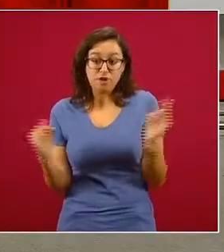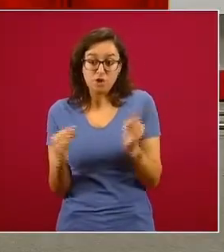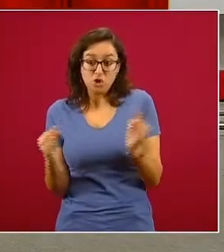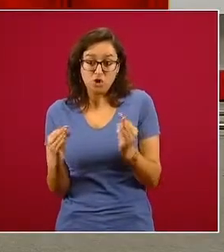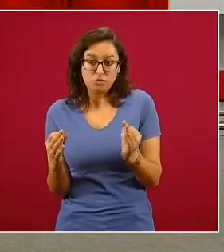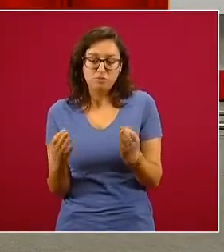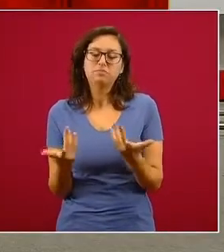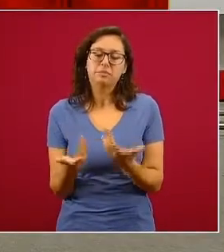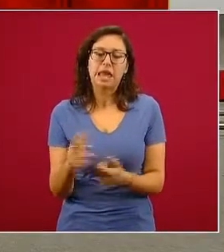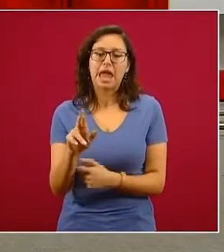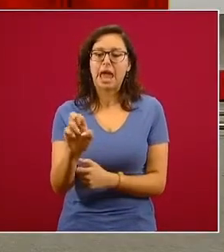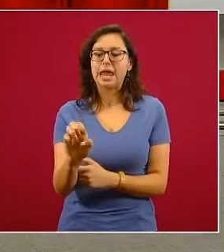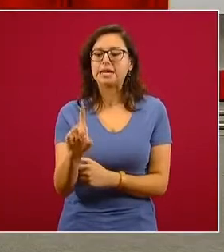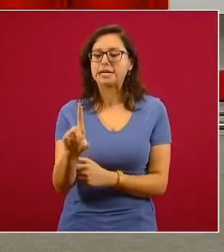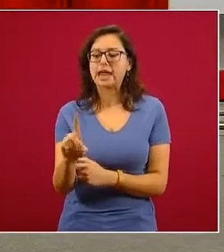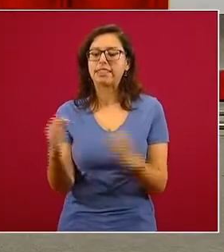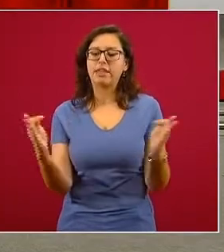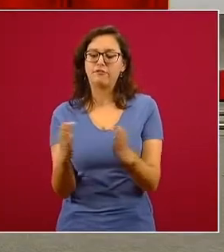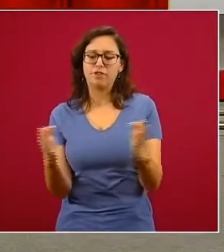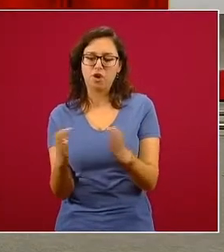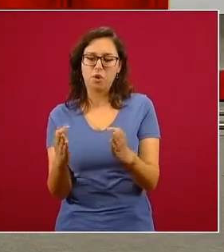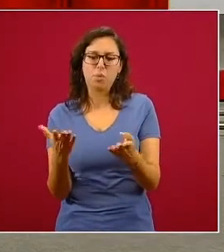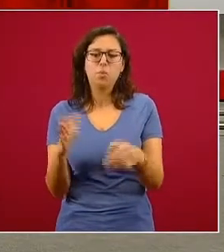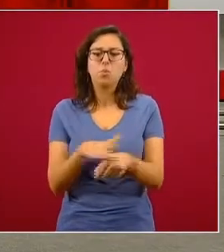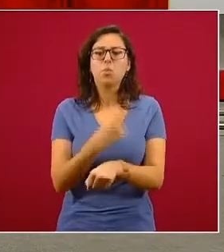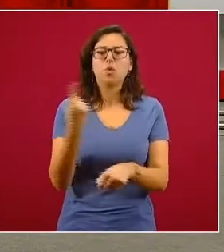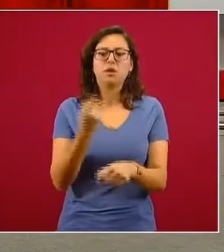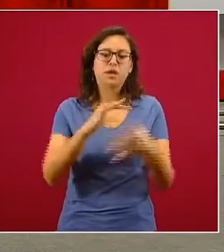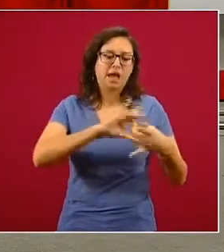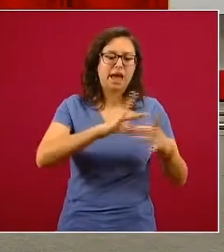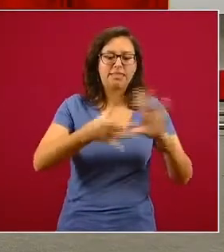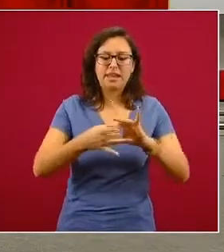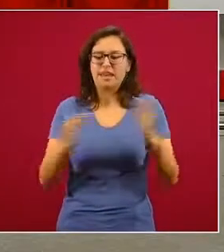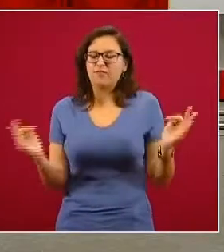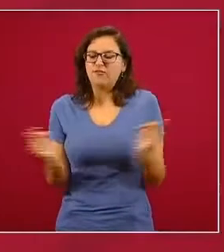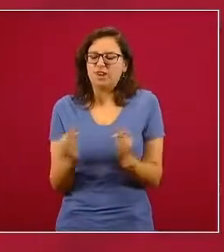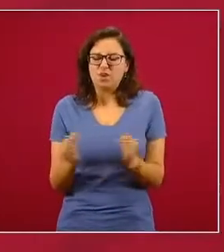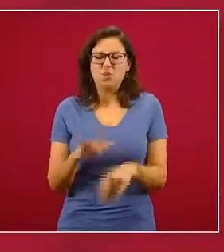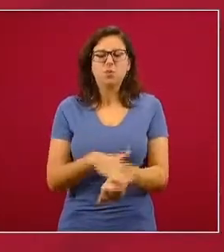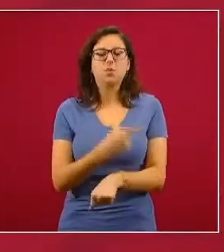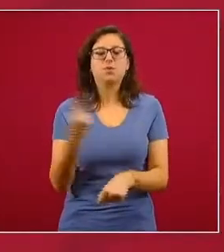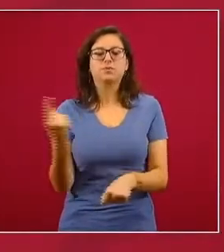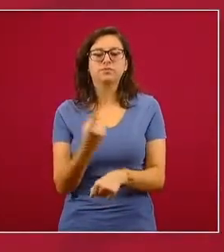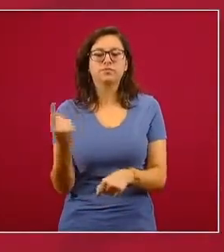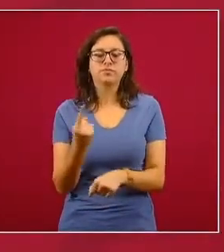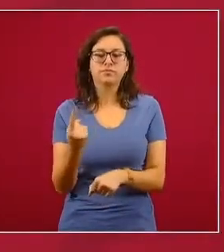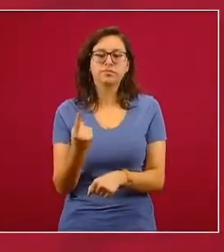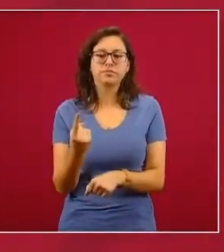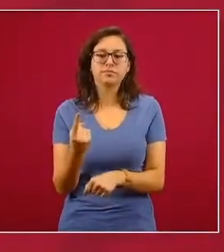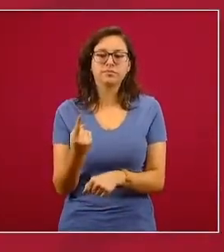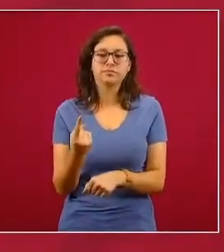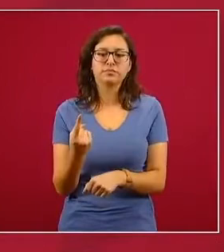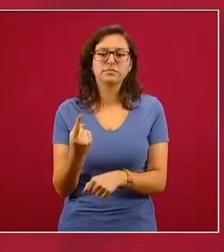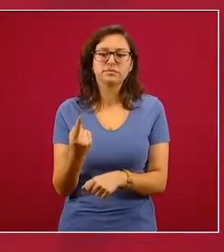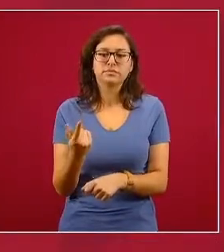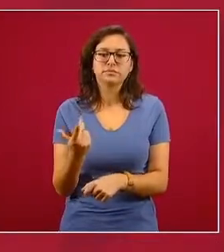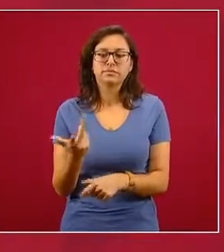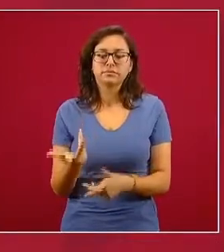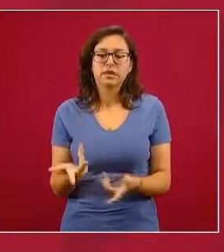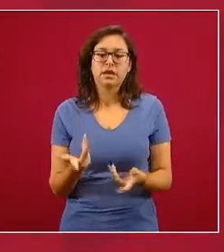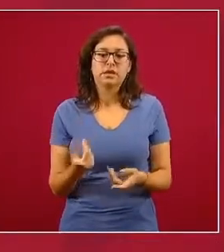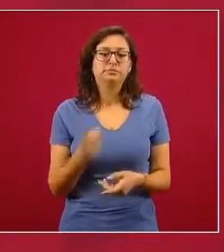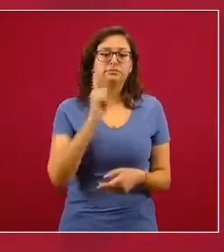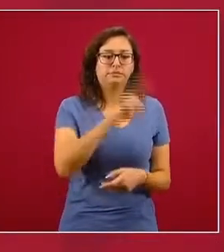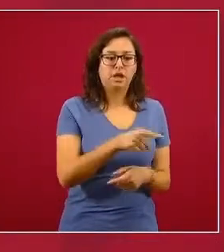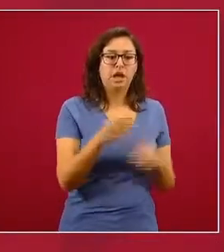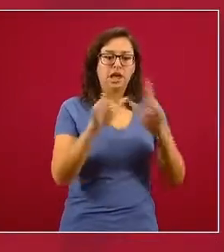de frío. ¿Por qué se llama red o cadena de frío? Porque es un mecanismo por el que de un